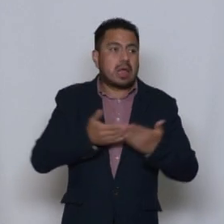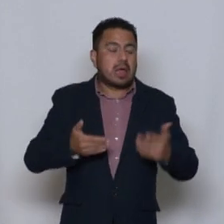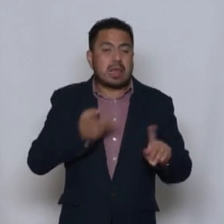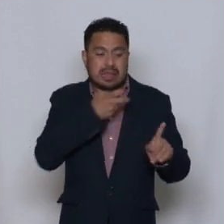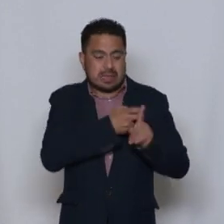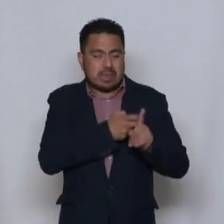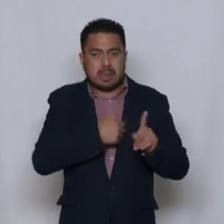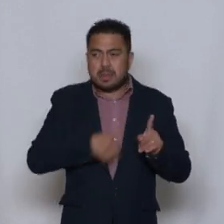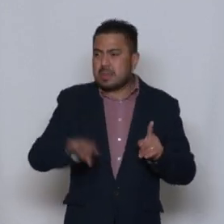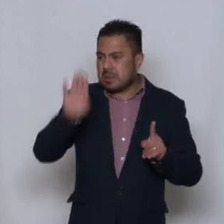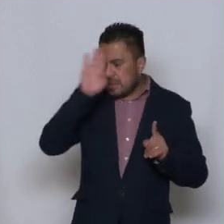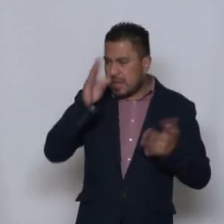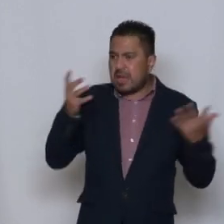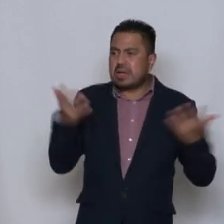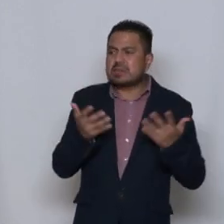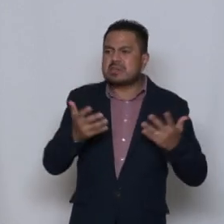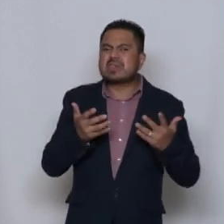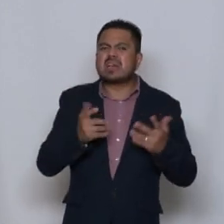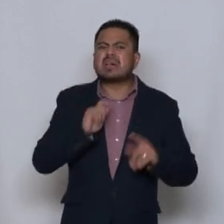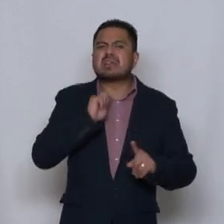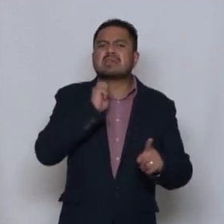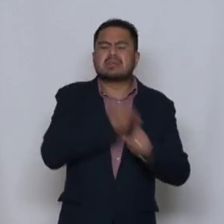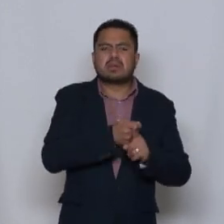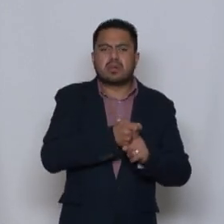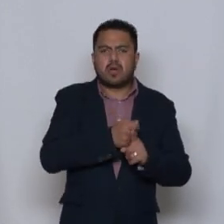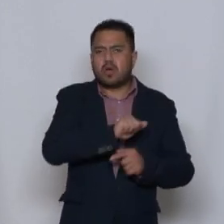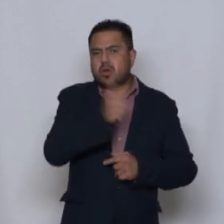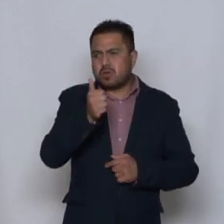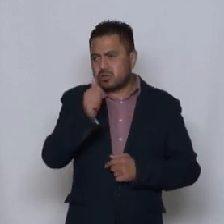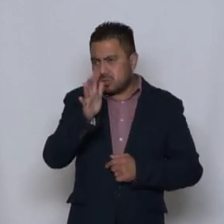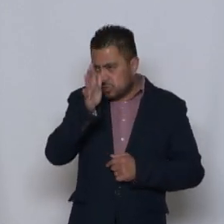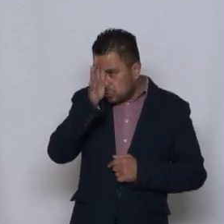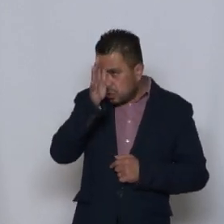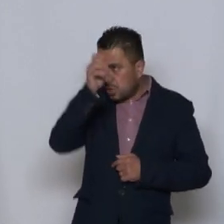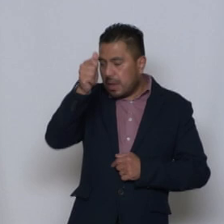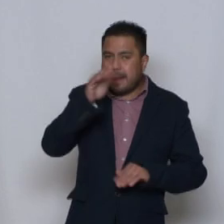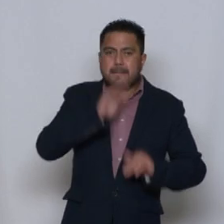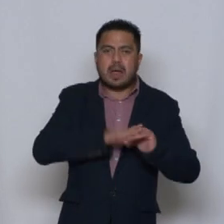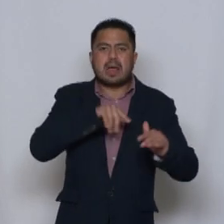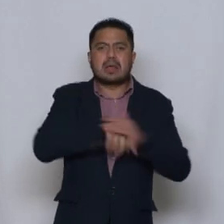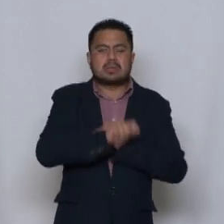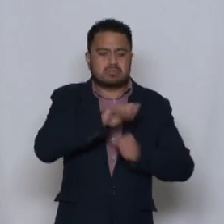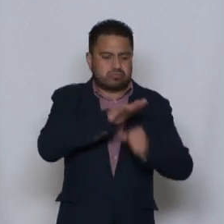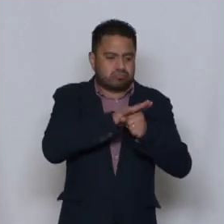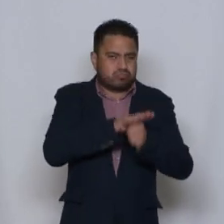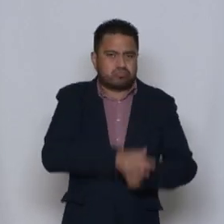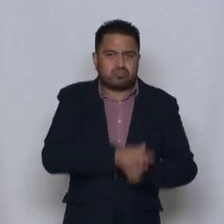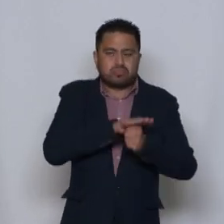lo que usamos es otros conceptos que van más allá de la presión. Ya estamos hablando